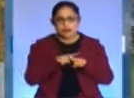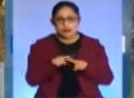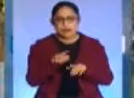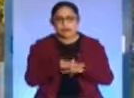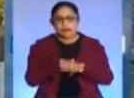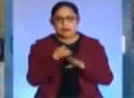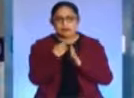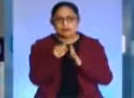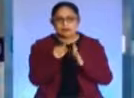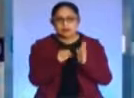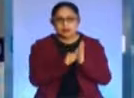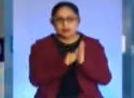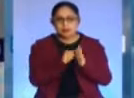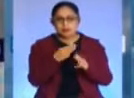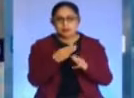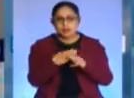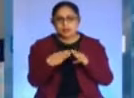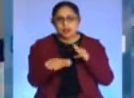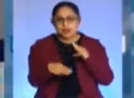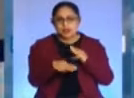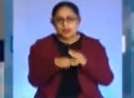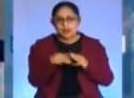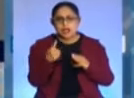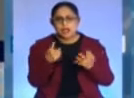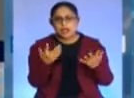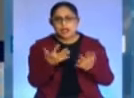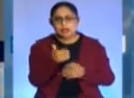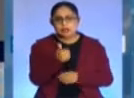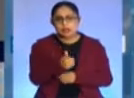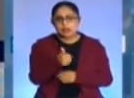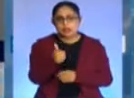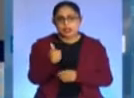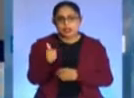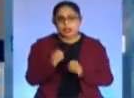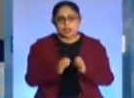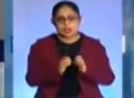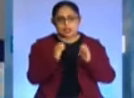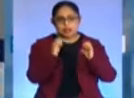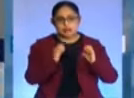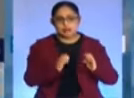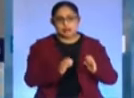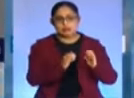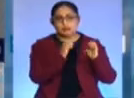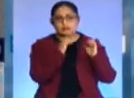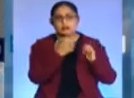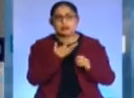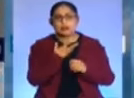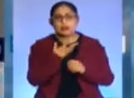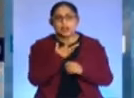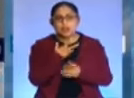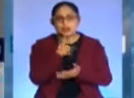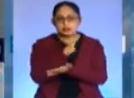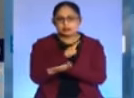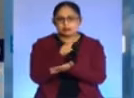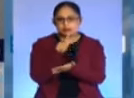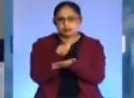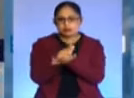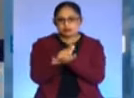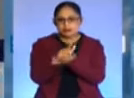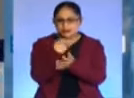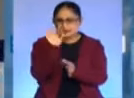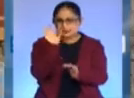sistemas constructivos, de materiales que hacen que cada uno de los edificios tenga una particularidad